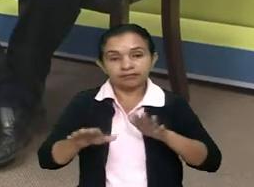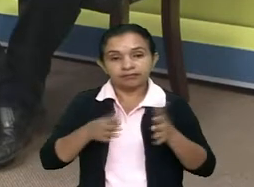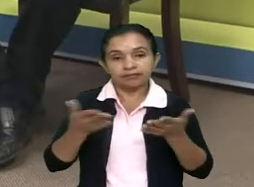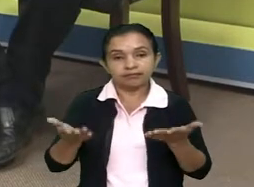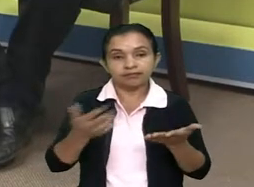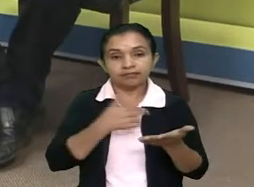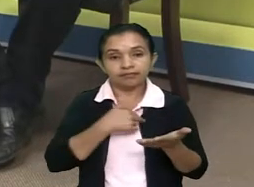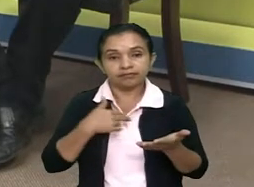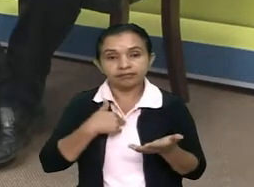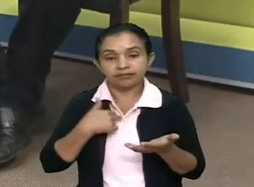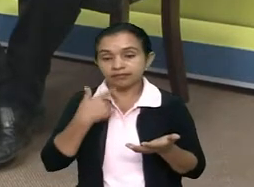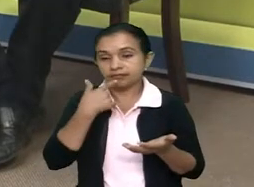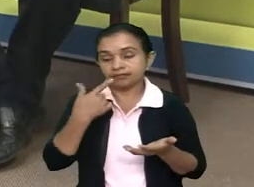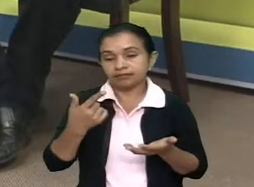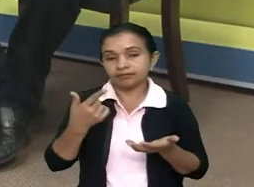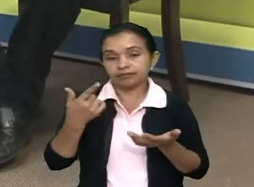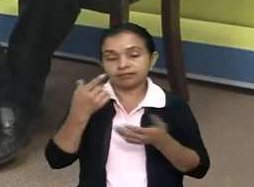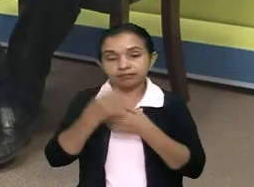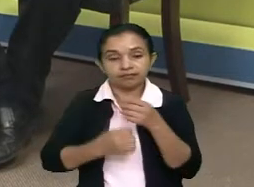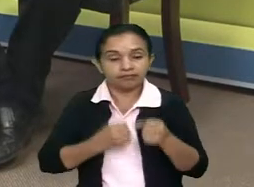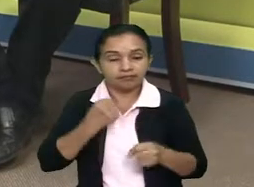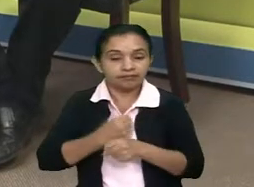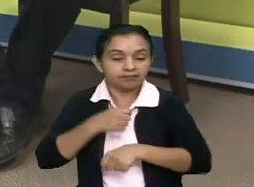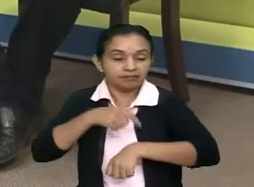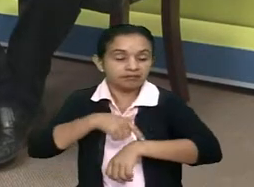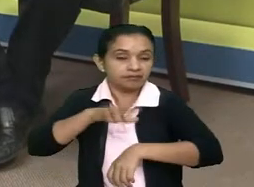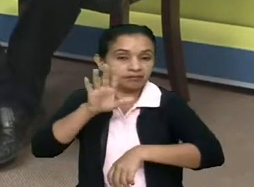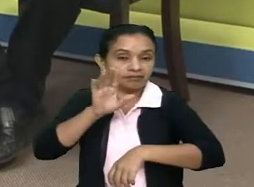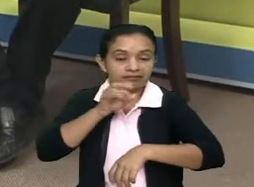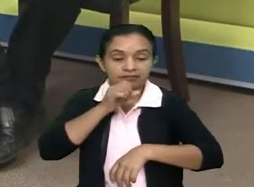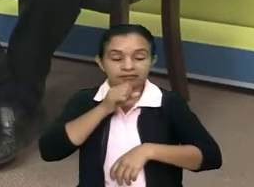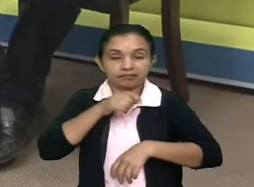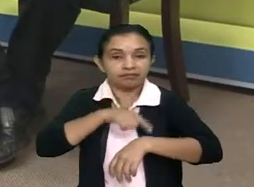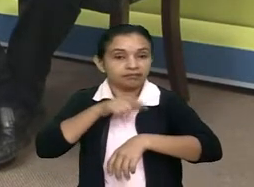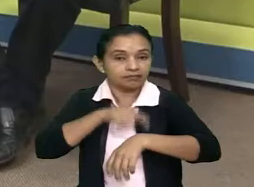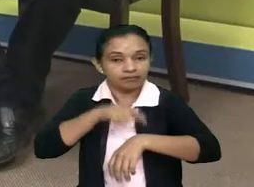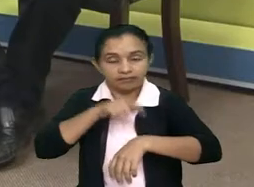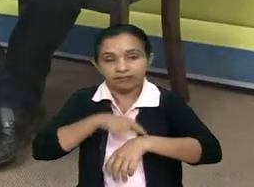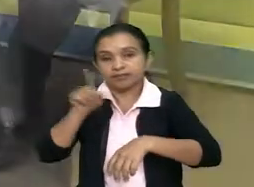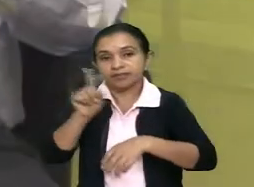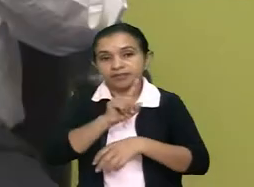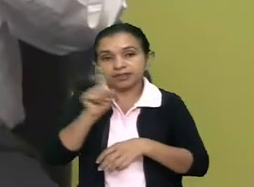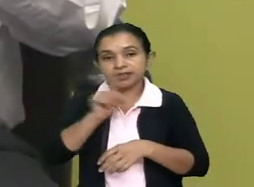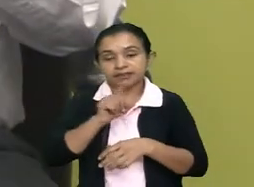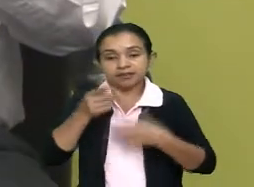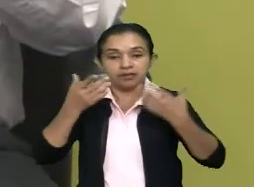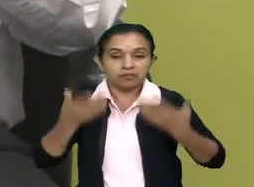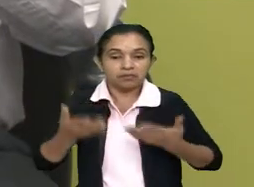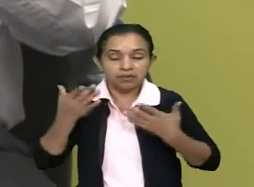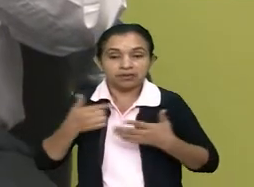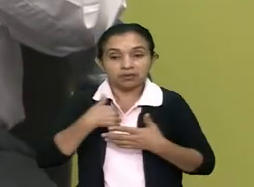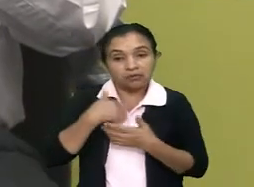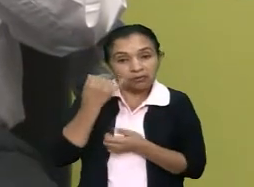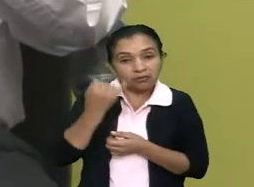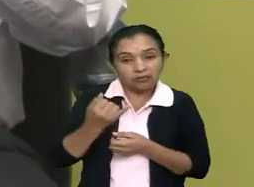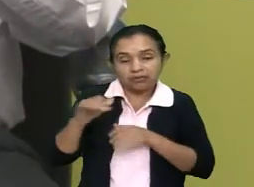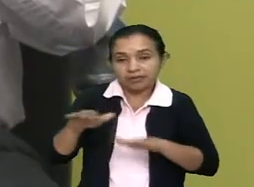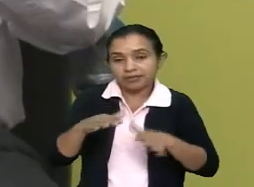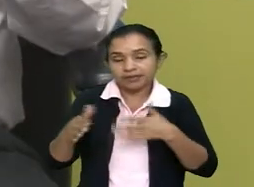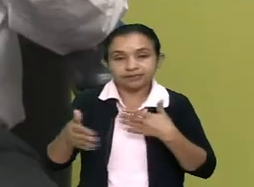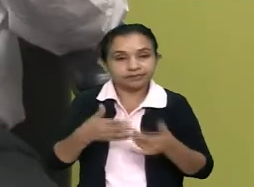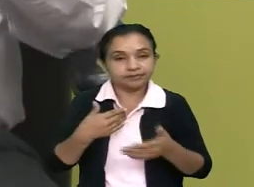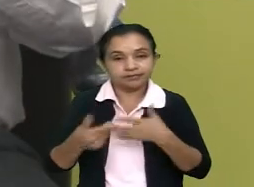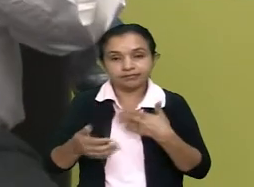hay un diapasón amplio en edades y en tiempo para donar y en la en la en el peso así que están todos invitados